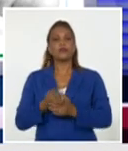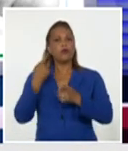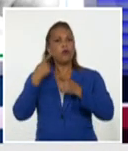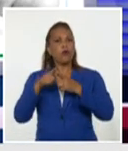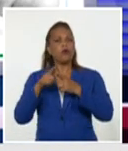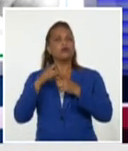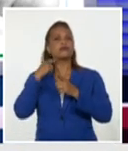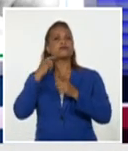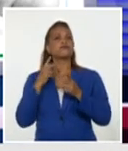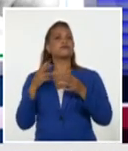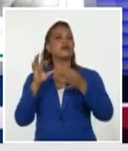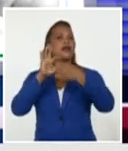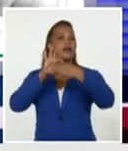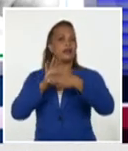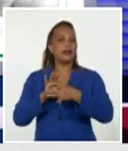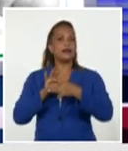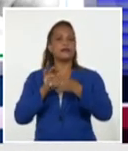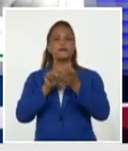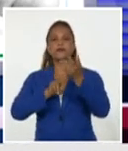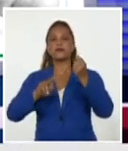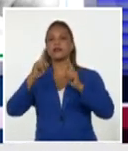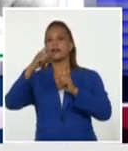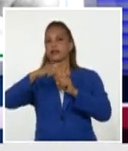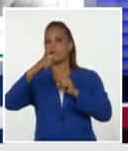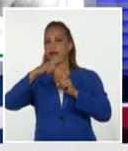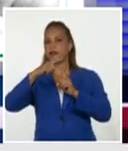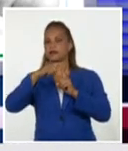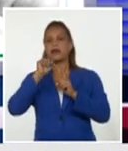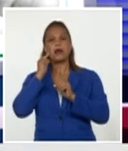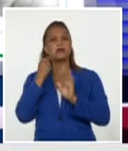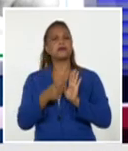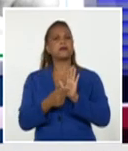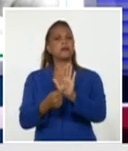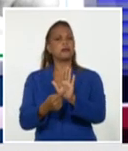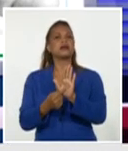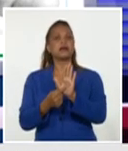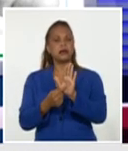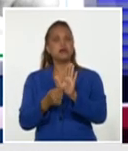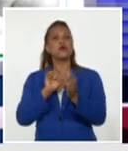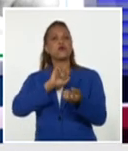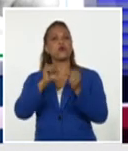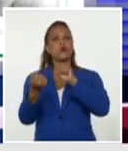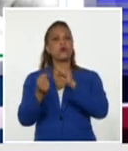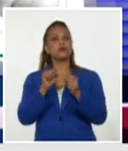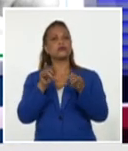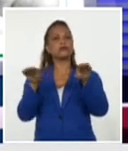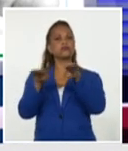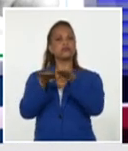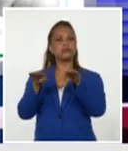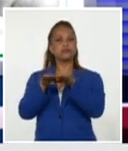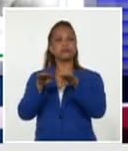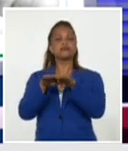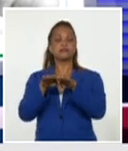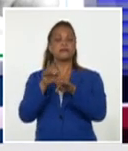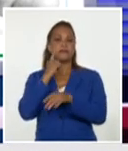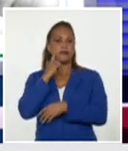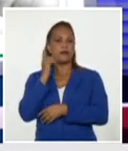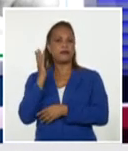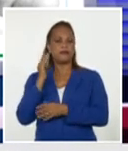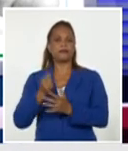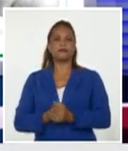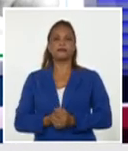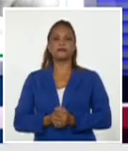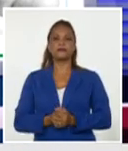este caso desde Las Tunas, que demuestra una estabilidad epidemiológica en el control de la COVID-19.